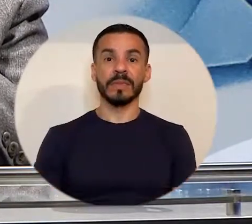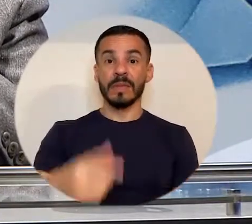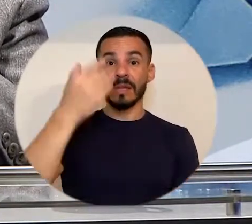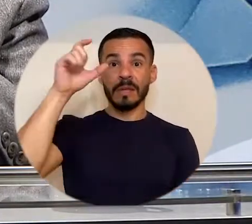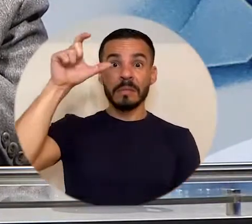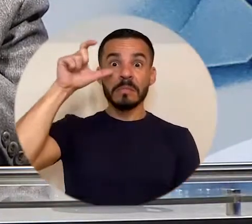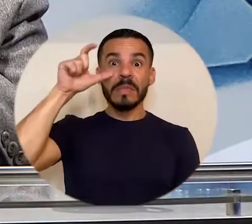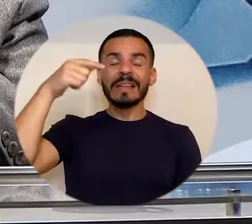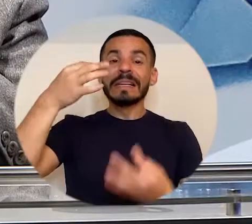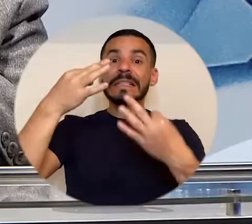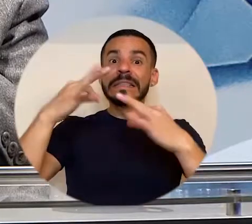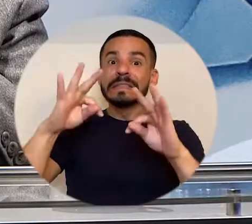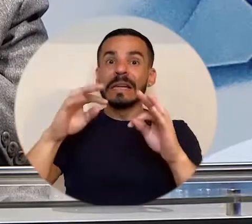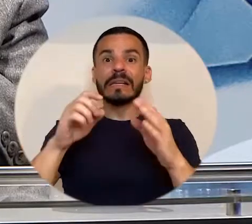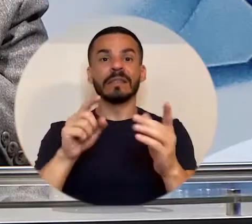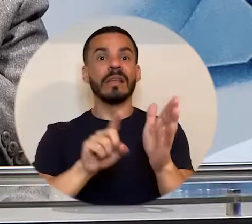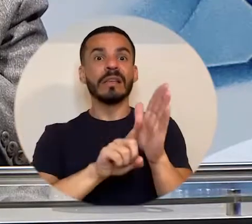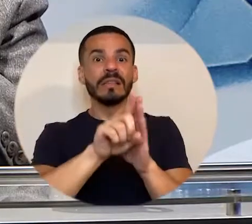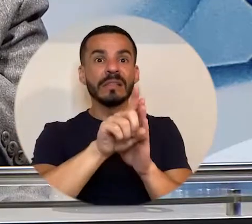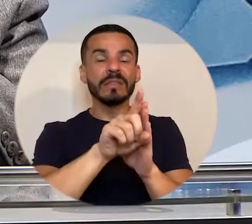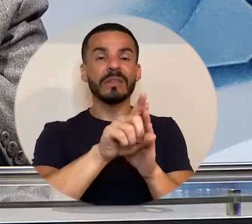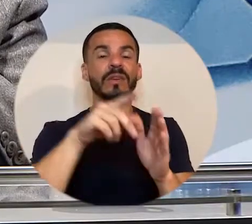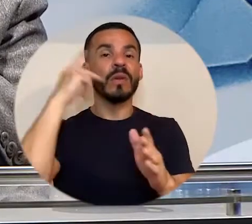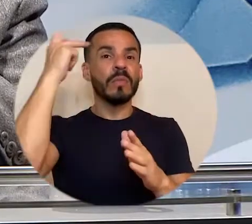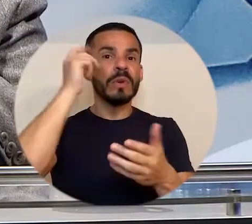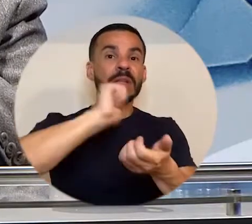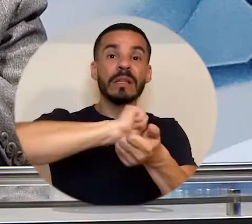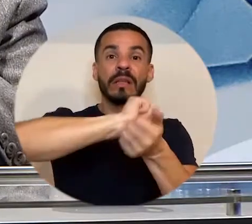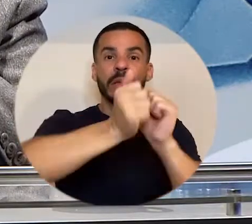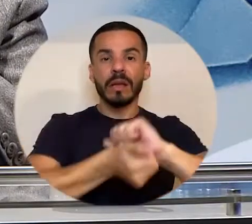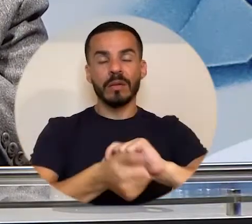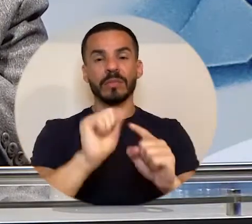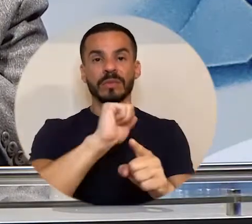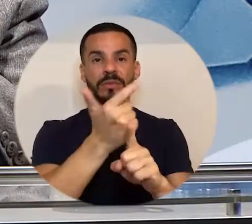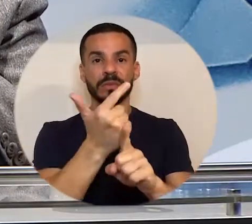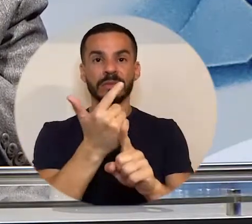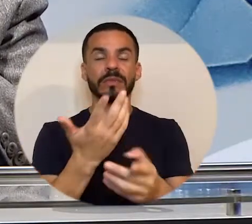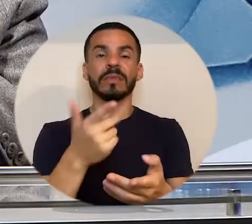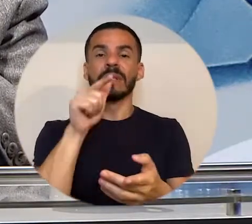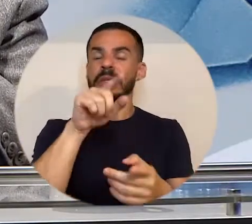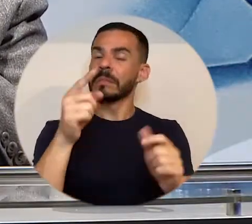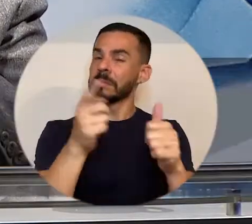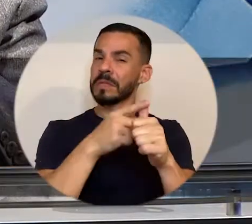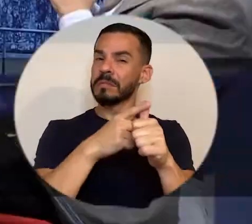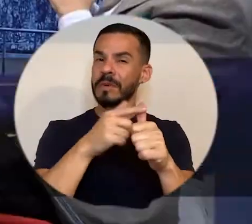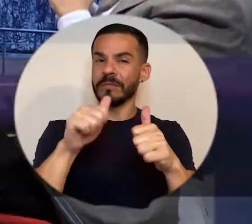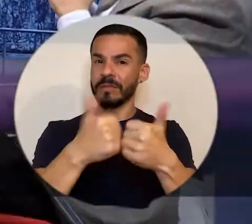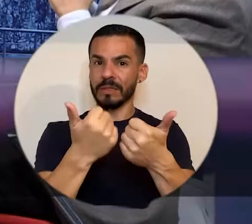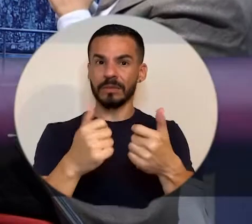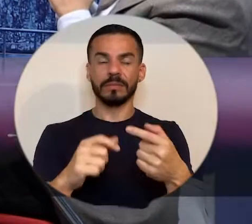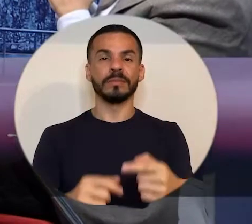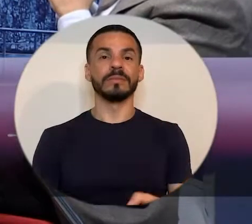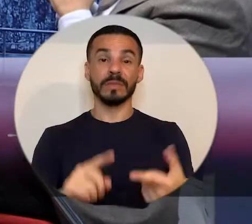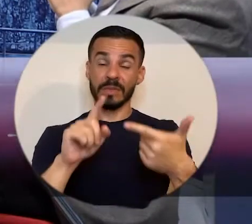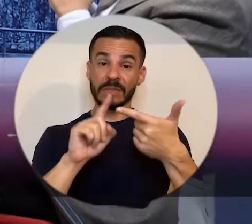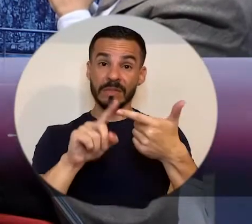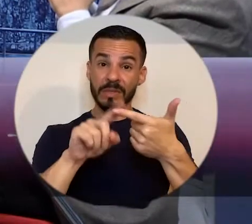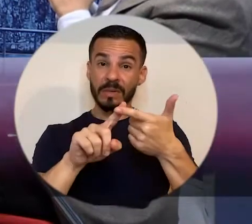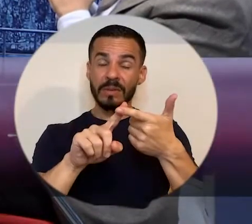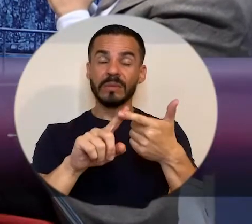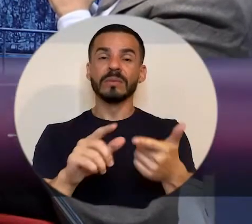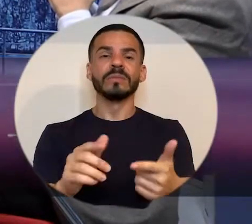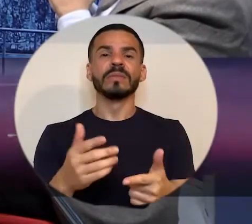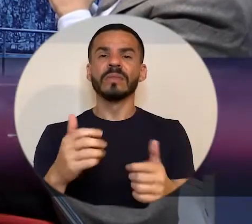intenta desarrollar toda una política de transformación social. Es el primer gran reto. El segundo